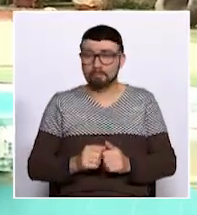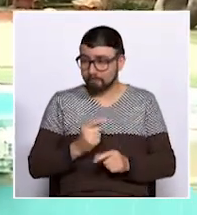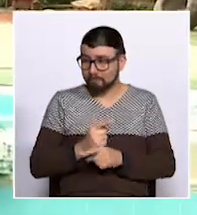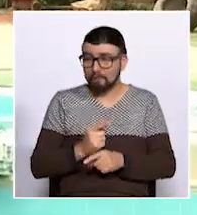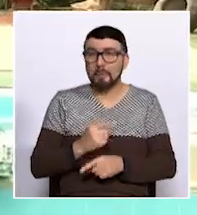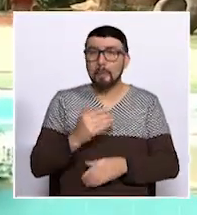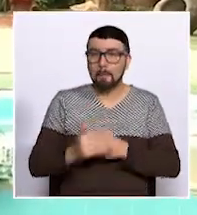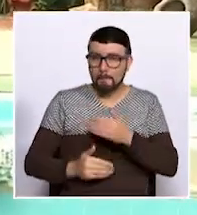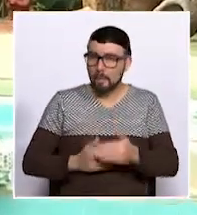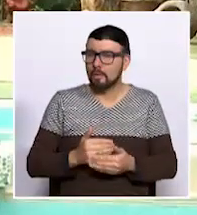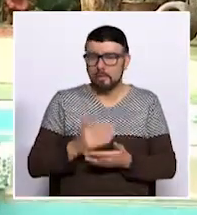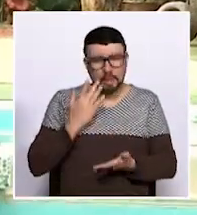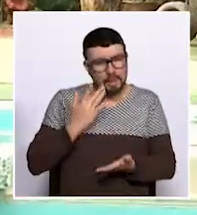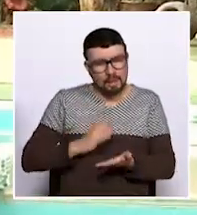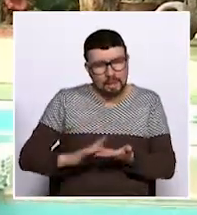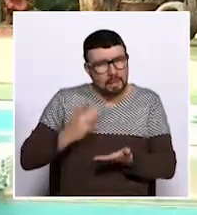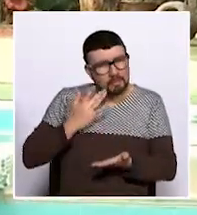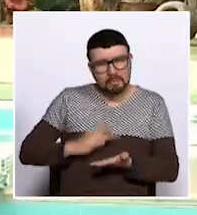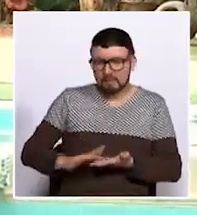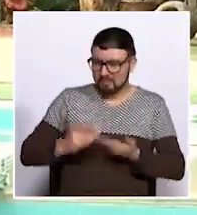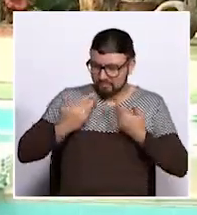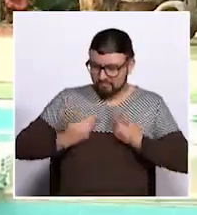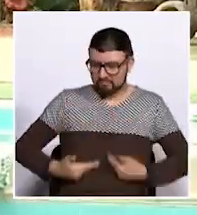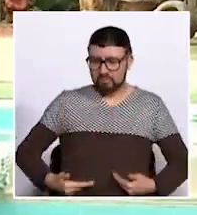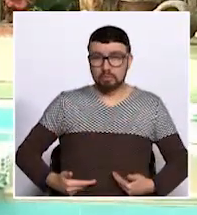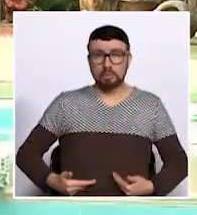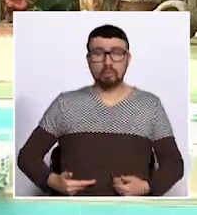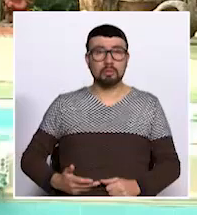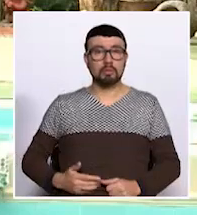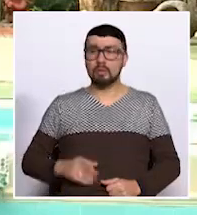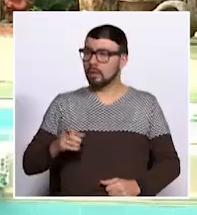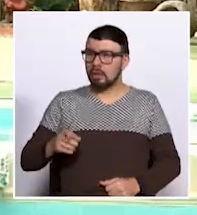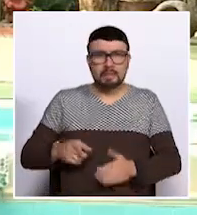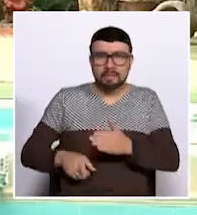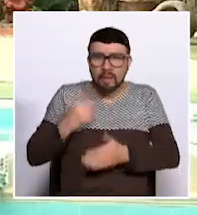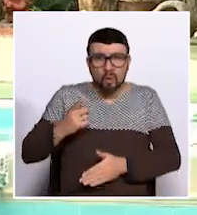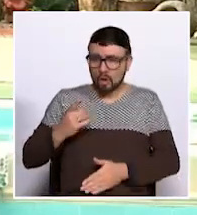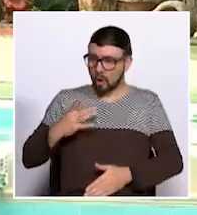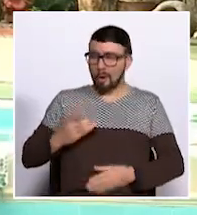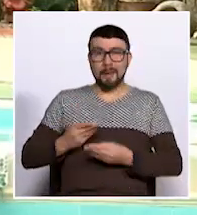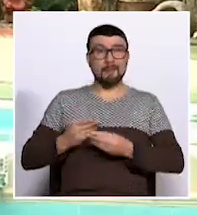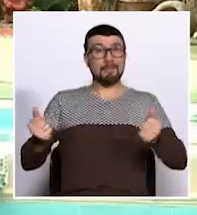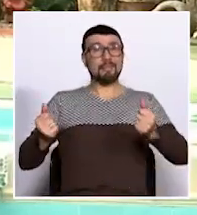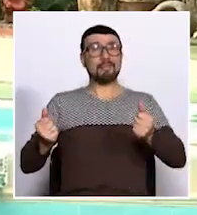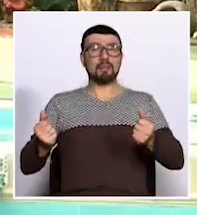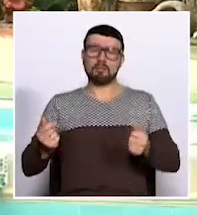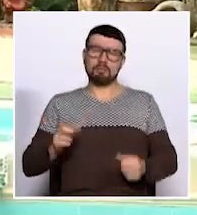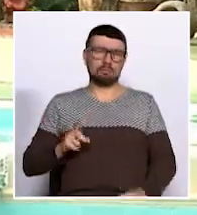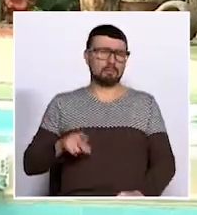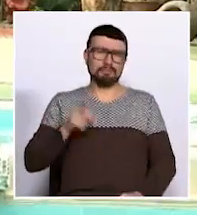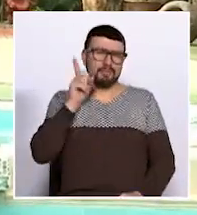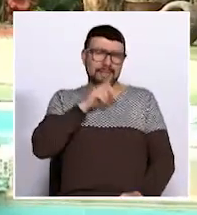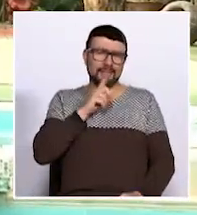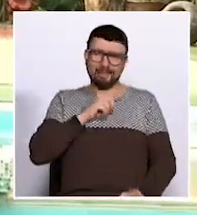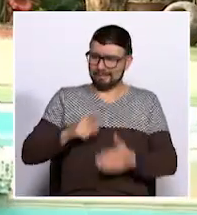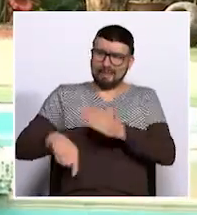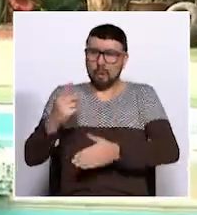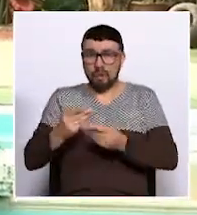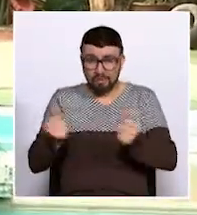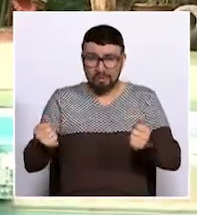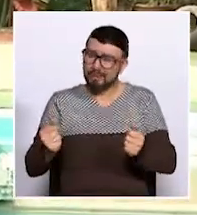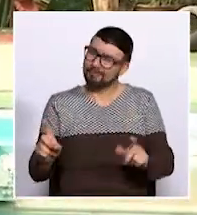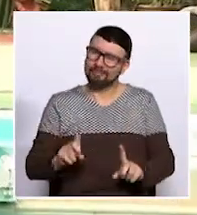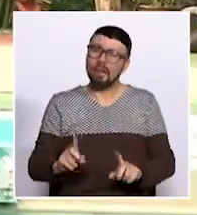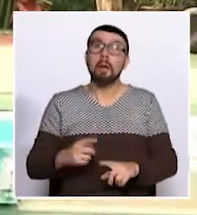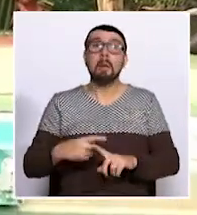de desintoxicación, que a la larga no le va a quitar el dolor de una vez, porque le estaríamos diciendo mentiras, pero a la larga